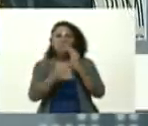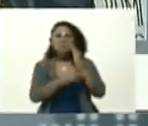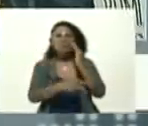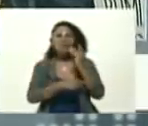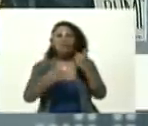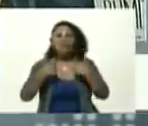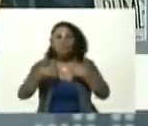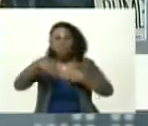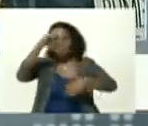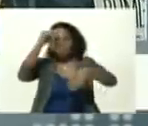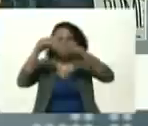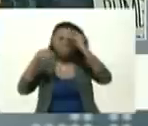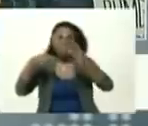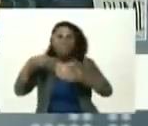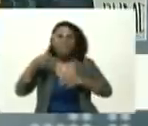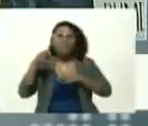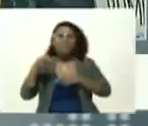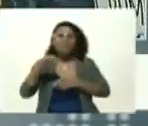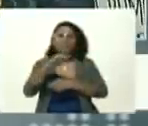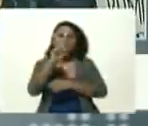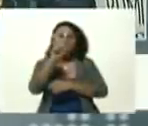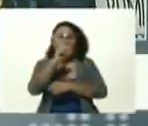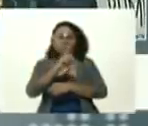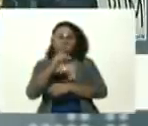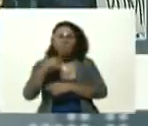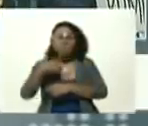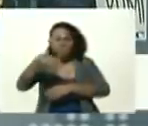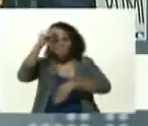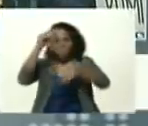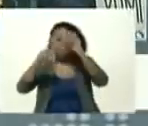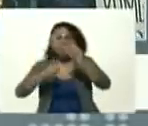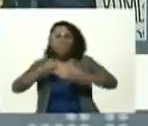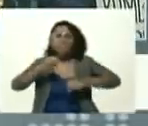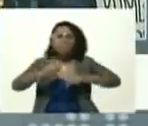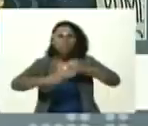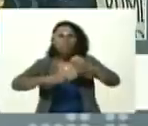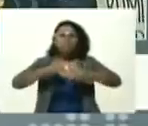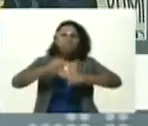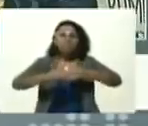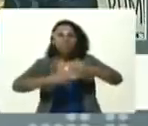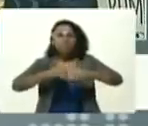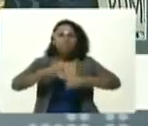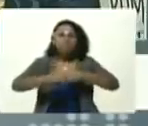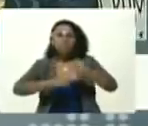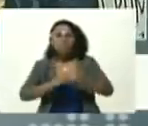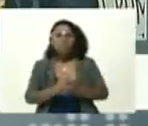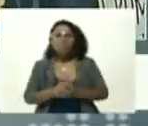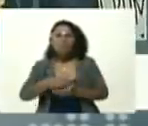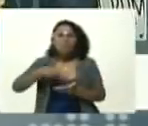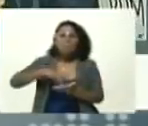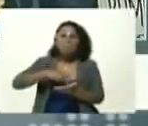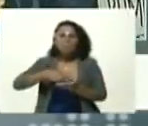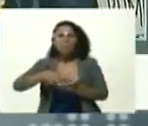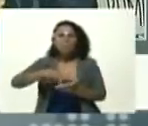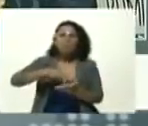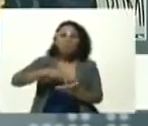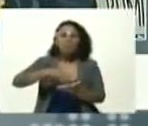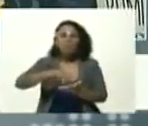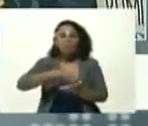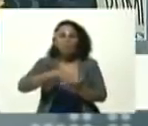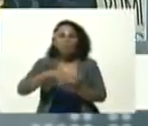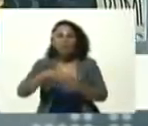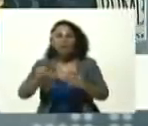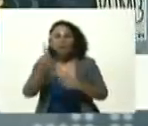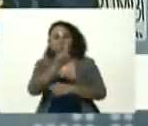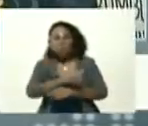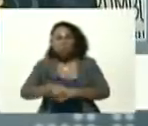Yo ahí aprendí a caminar cuando tenía 1 año. Aprendí a manejar bicicleta, a patinar con los patines, las ruedas